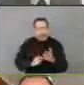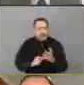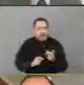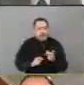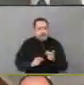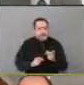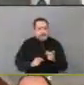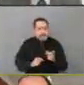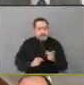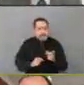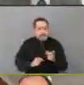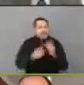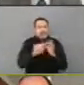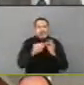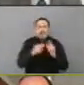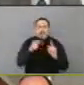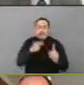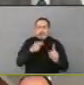aparece como